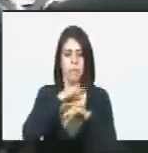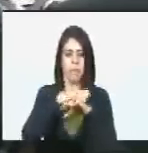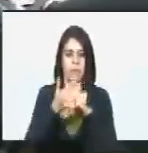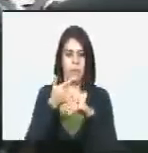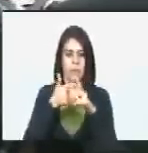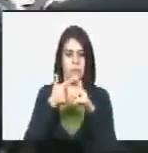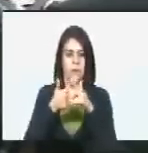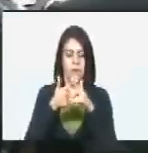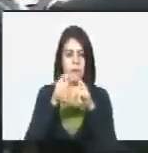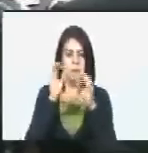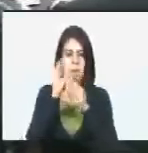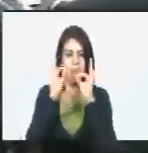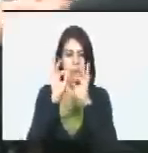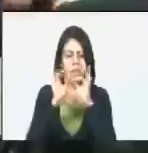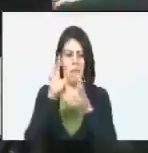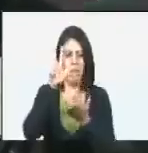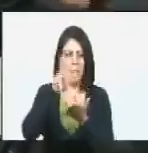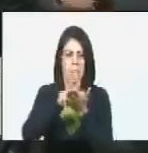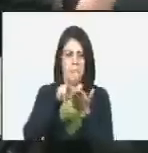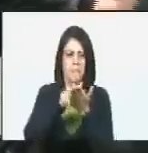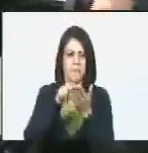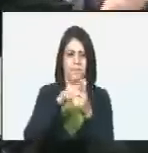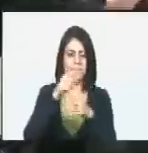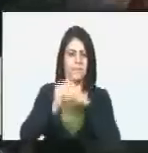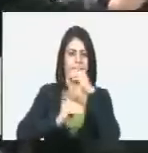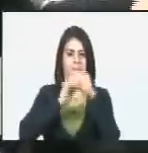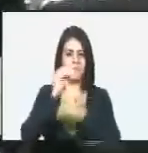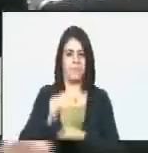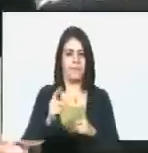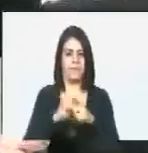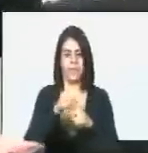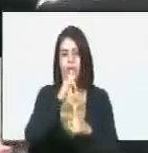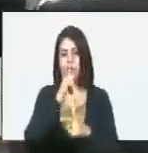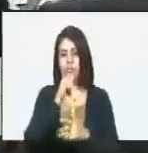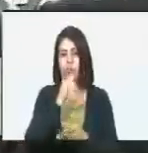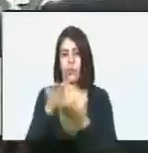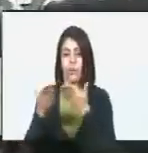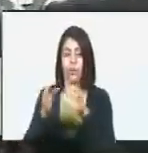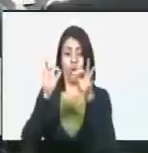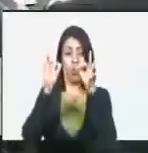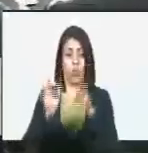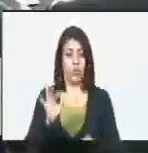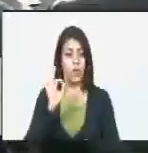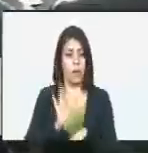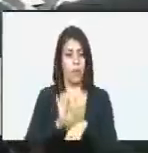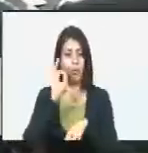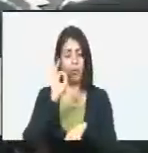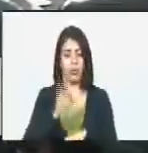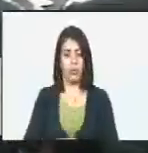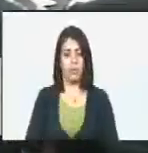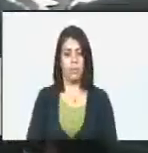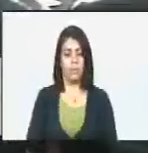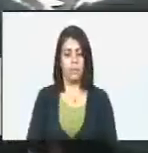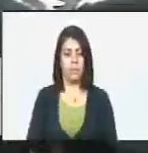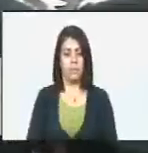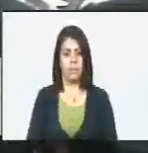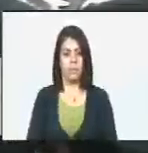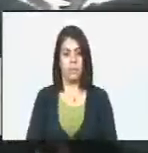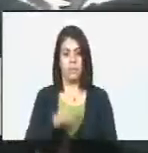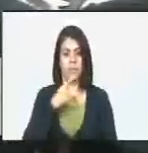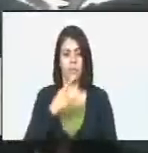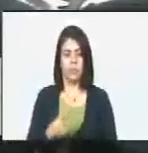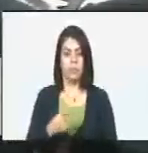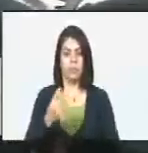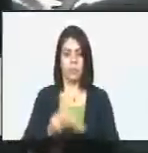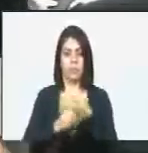haberse aprobado, le practicaba la información oportuna y veraz. Y les explicaba y les decía el